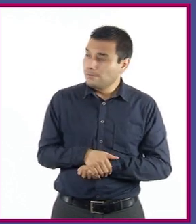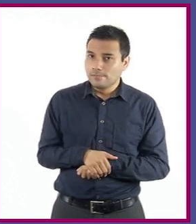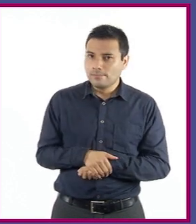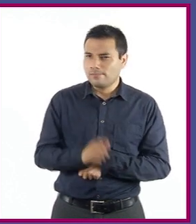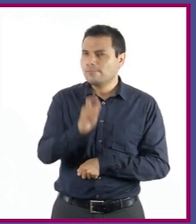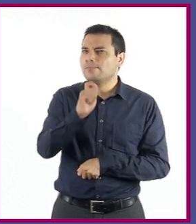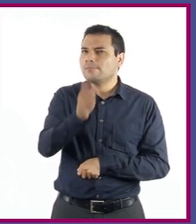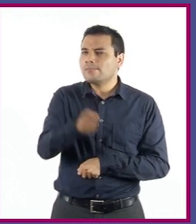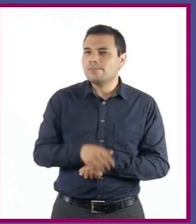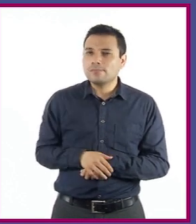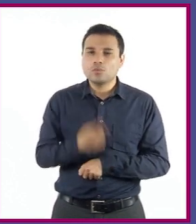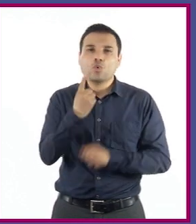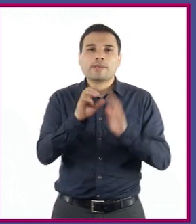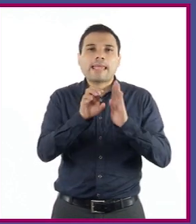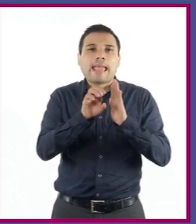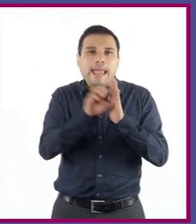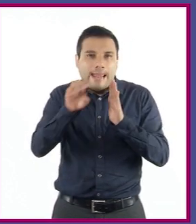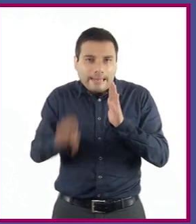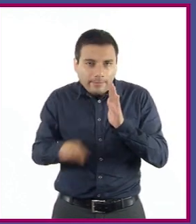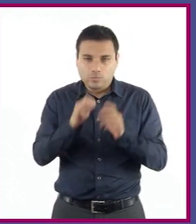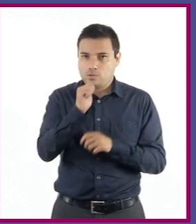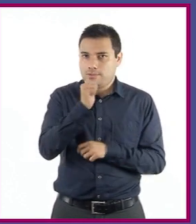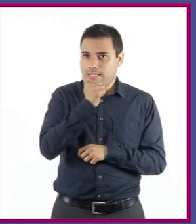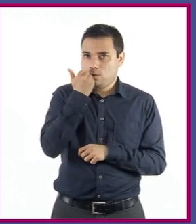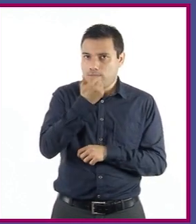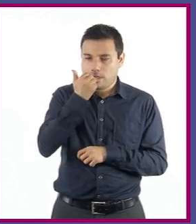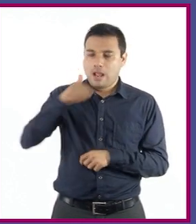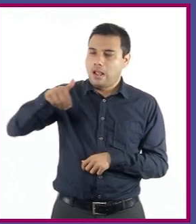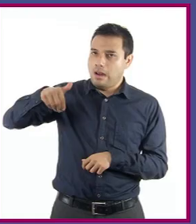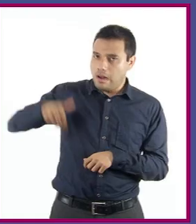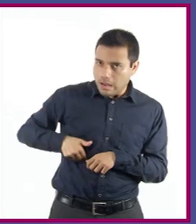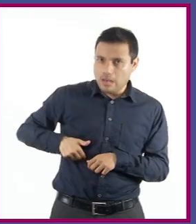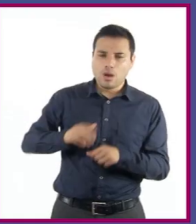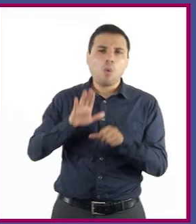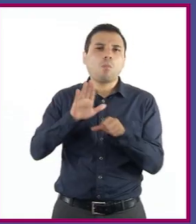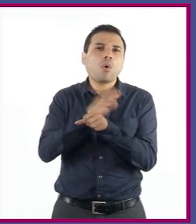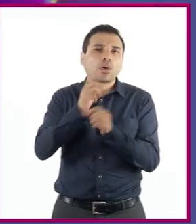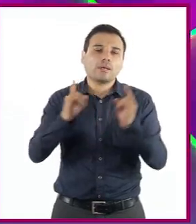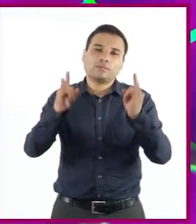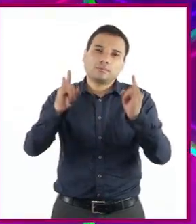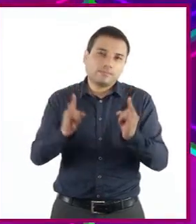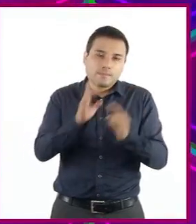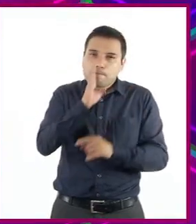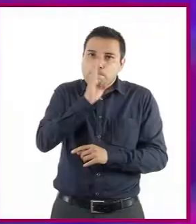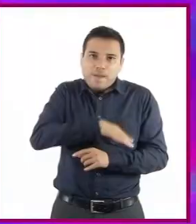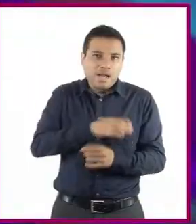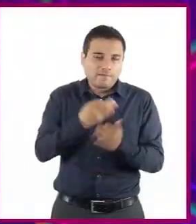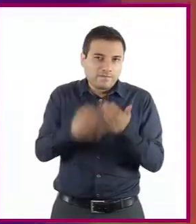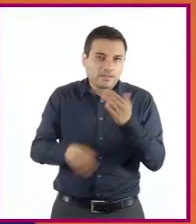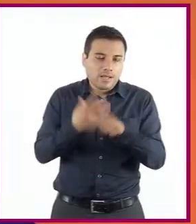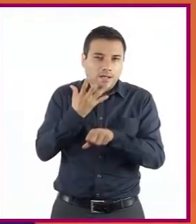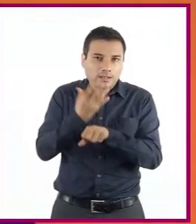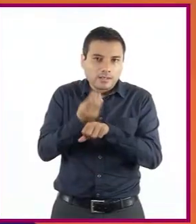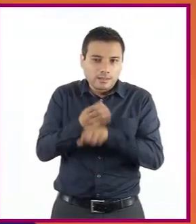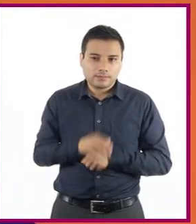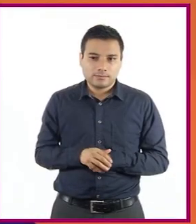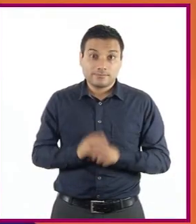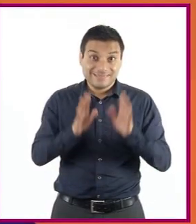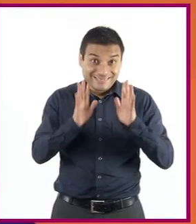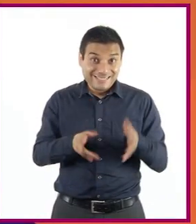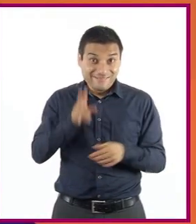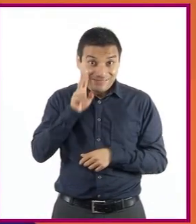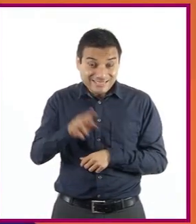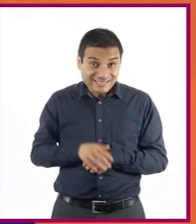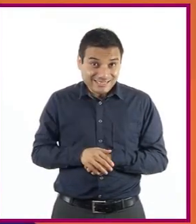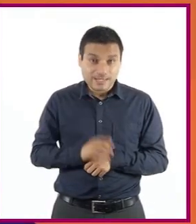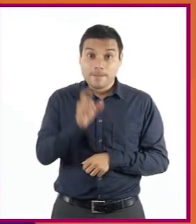permite mostrar un ejemplo de una alumna lesionada a causa del mal estado de la cancha. ¿Ya se dieron cuenta de la importancia de